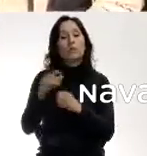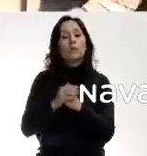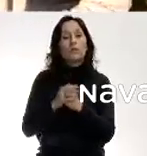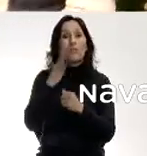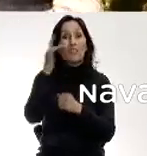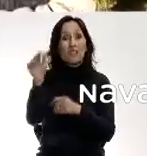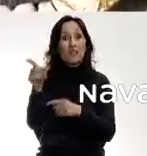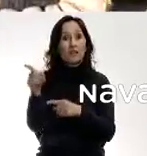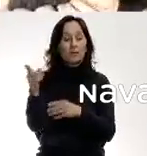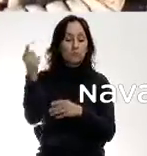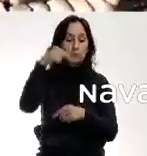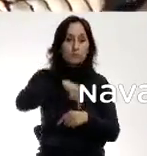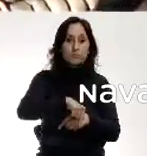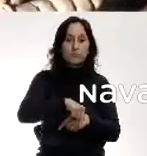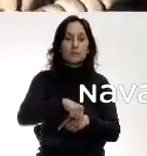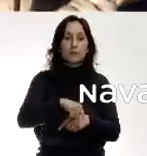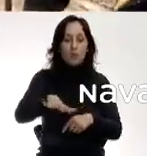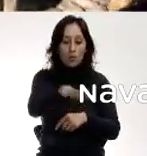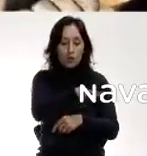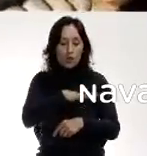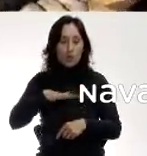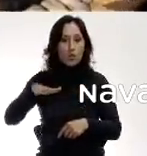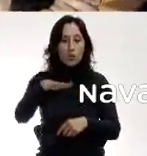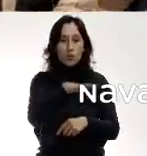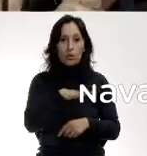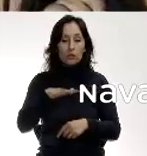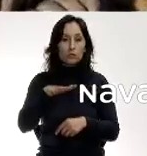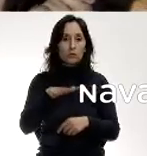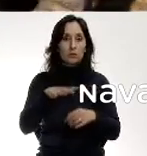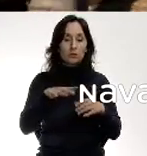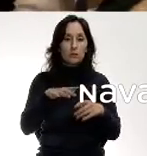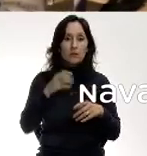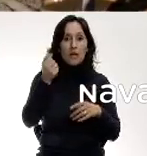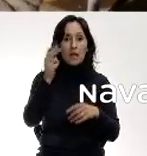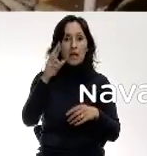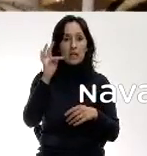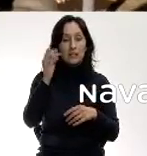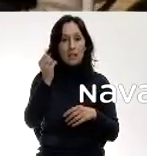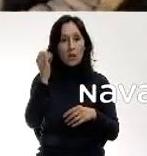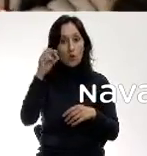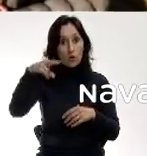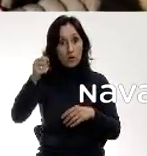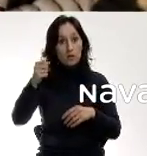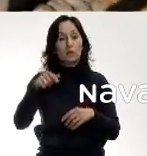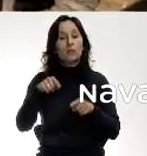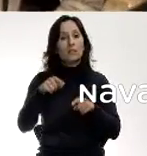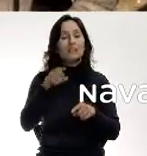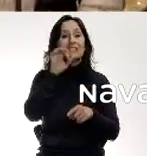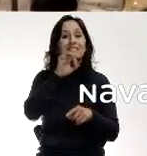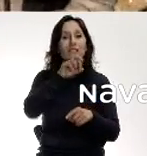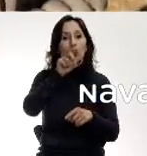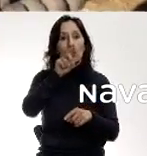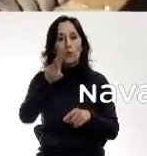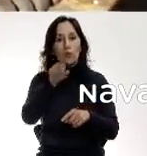hacer, eso, van a dinamizar toda esta zona, toda la zona de Artajona. Artajona va a ser una de las zonas más ricas en los siglos XII y en el siglo